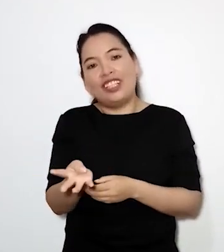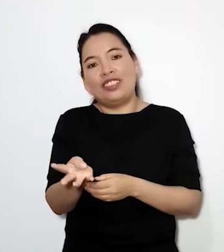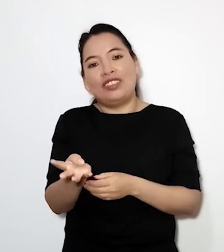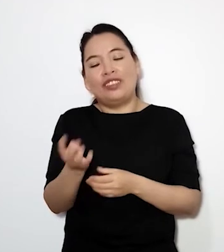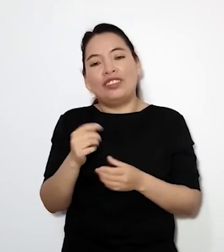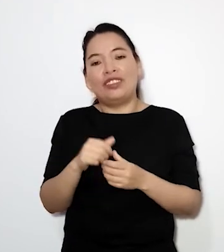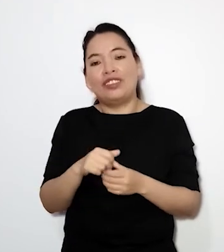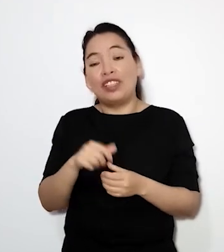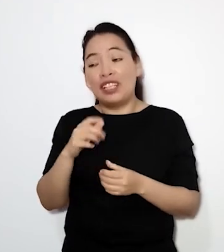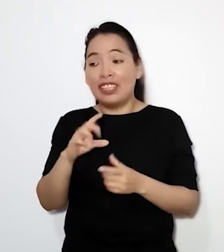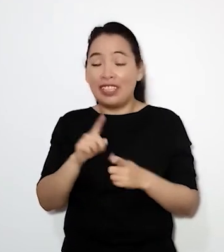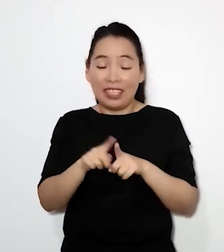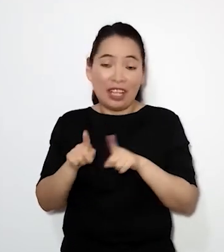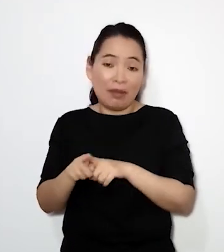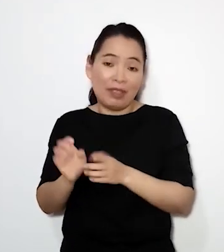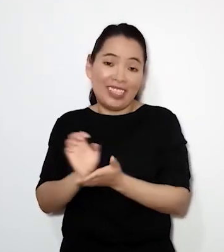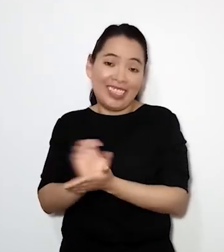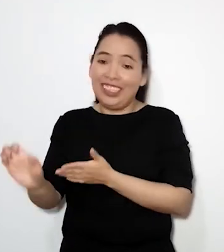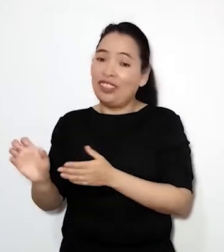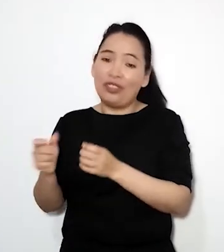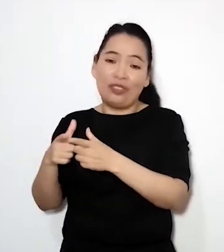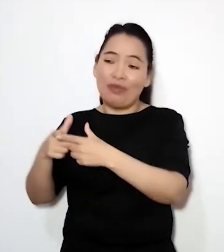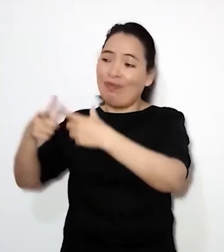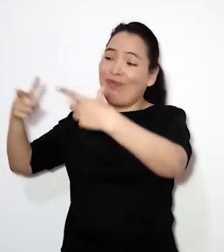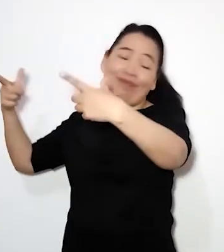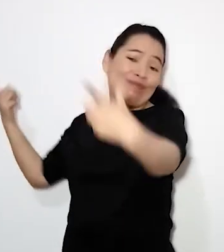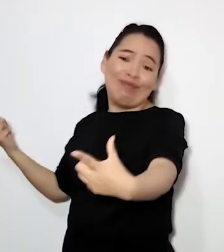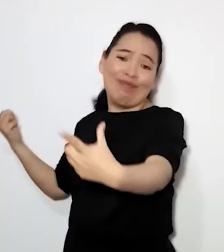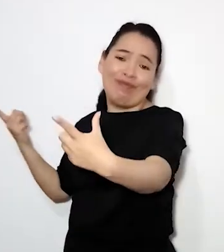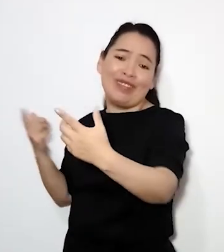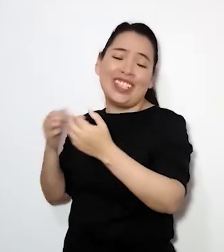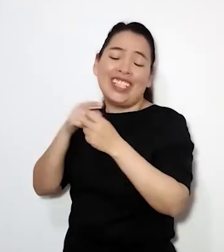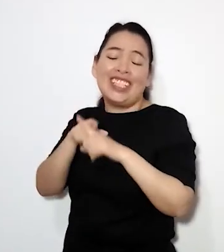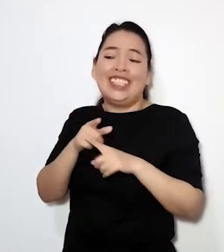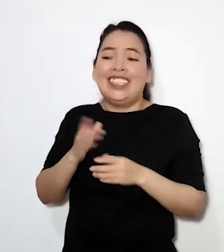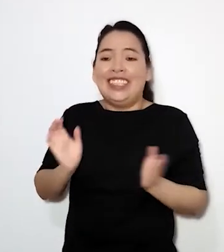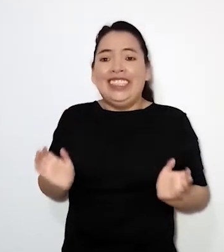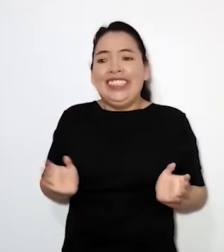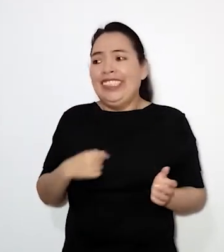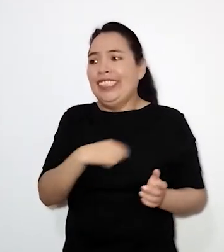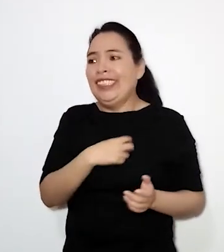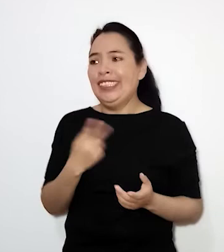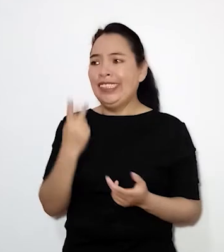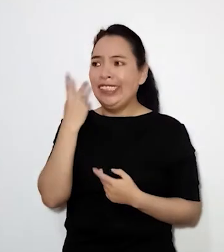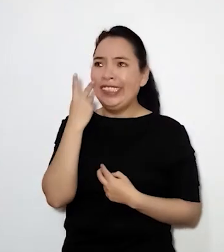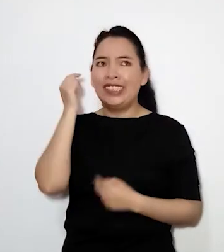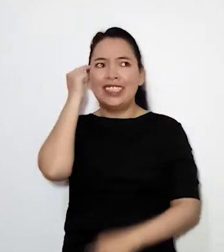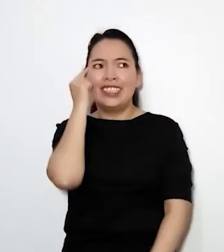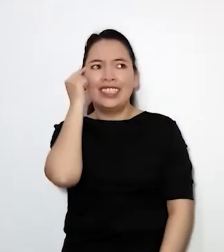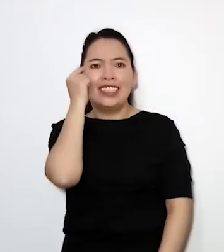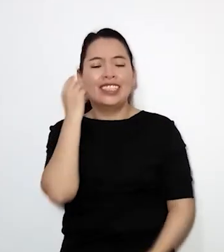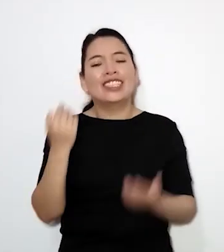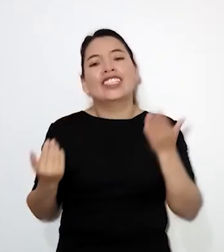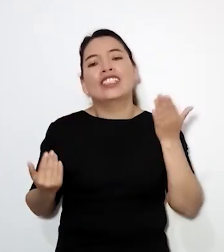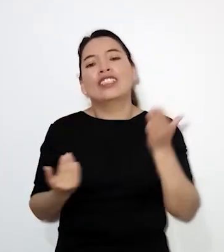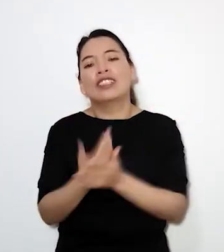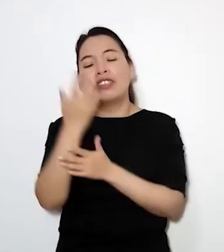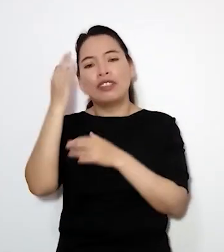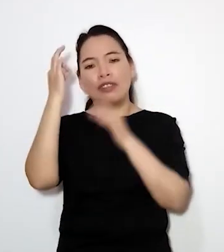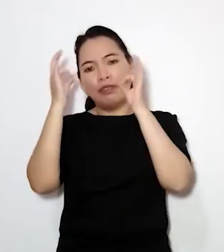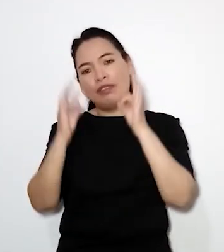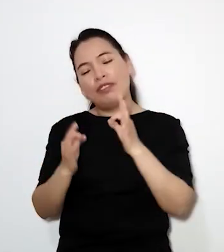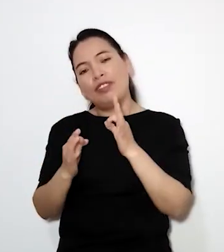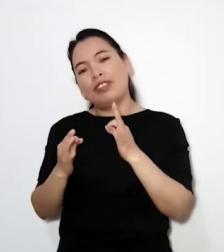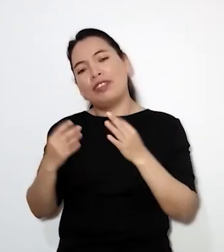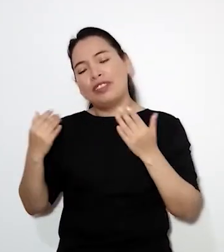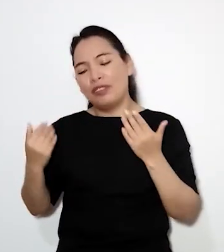nos empuja, es un espacio que nos empuja a pensar nuevas maneras de alcanzar, nuevas maneras creativas de